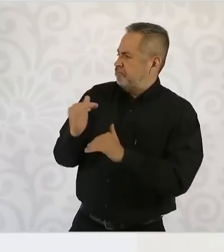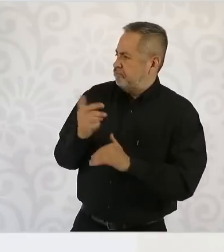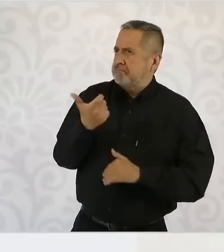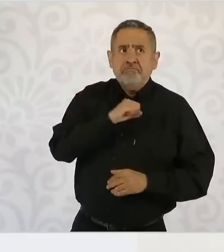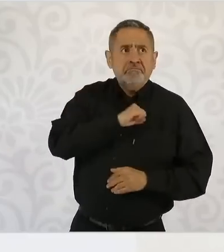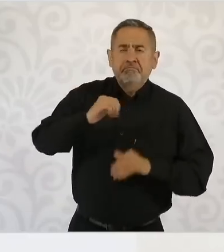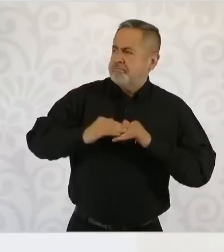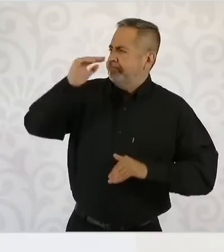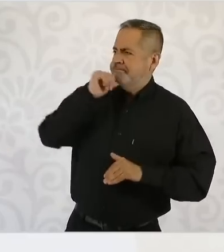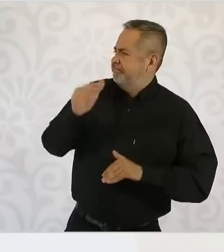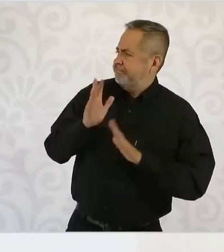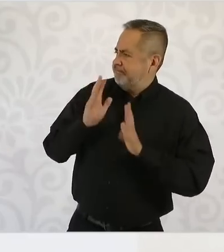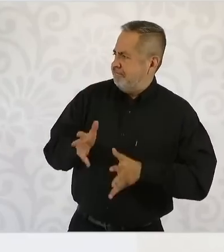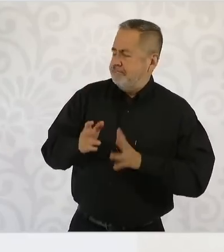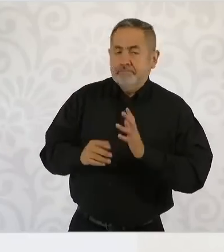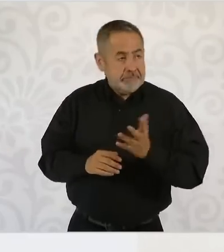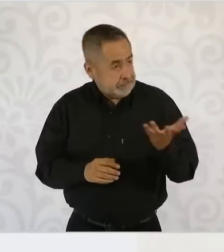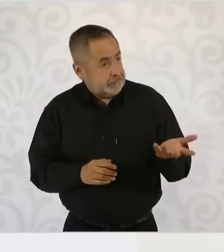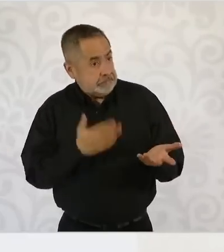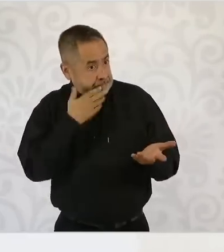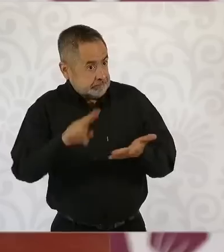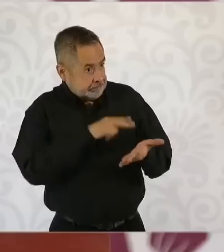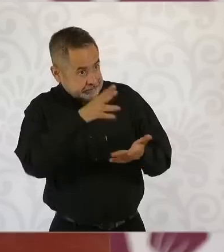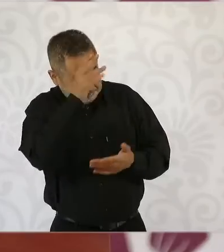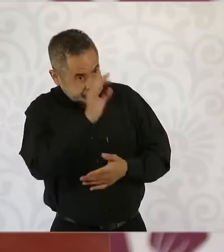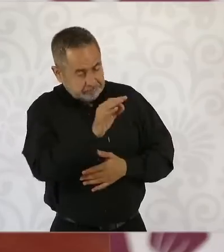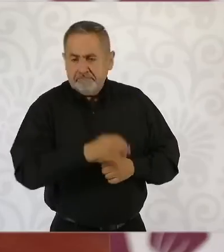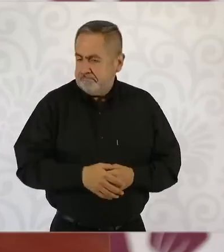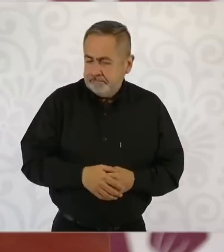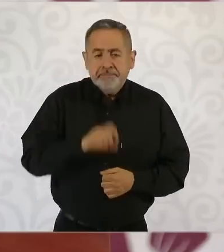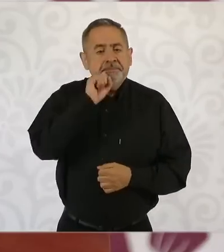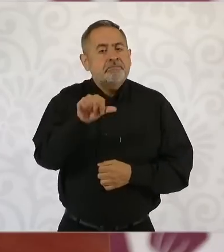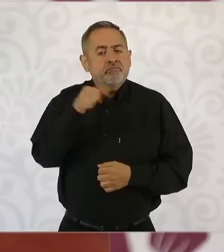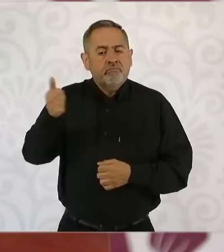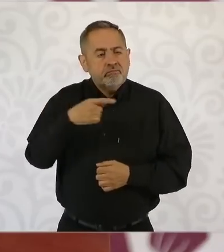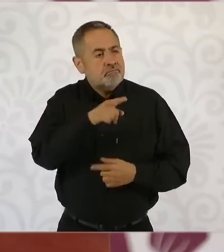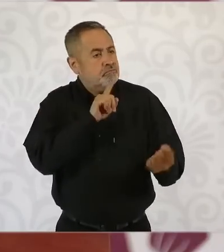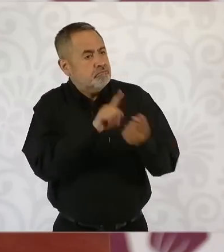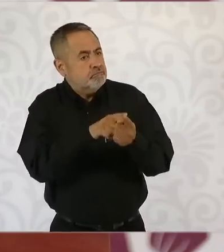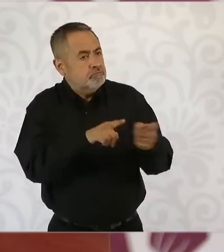Y también recientemente se firmó un acuerdo voluntario que informamos aquí también